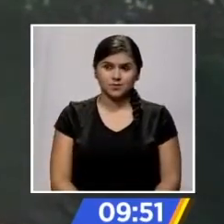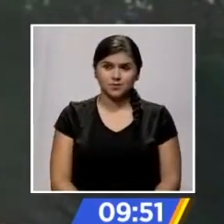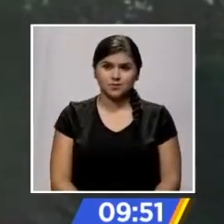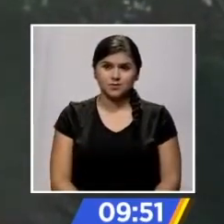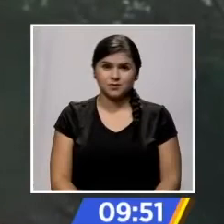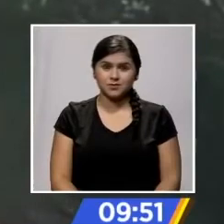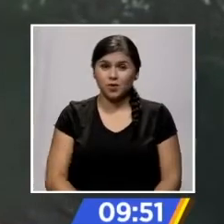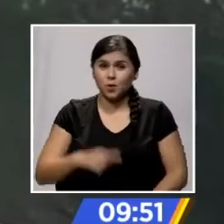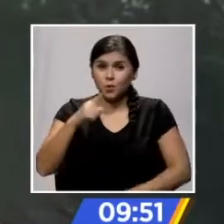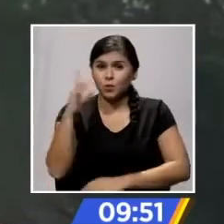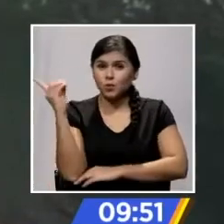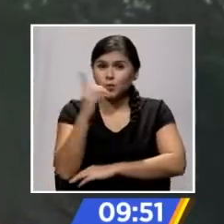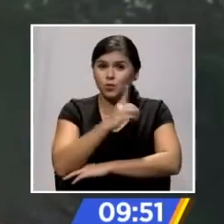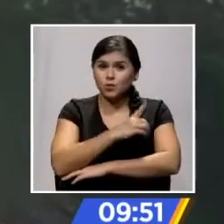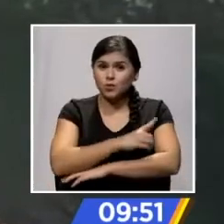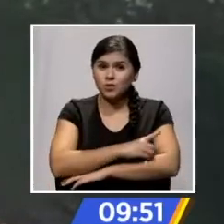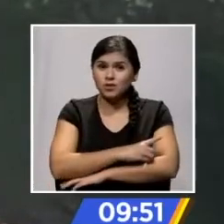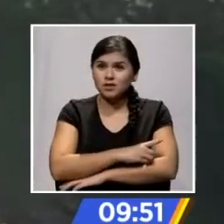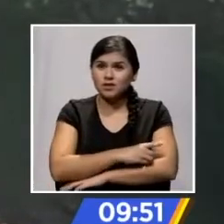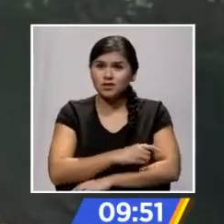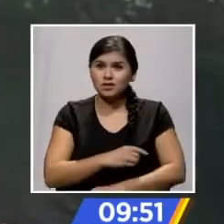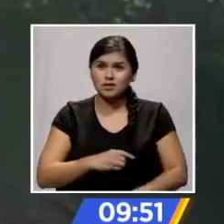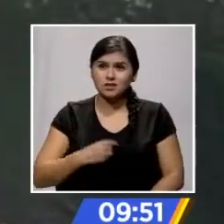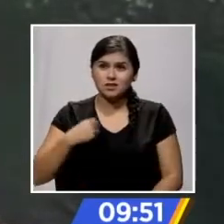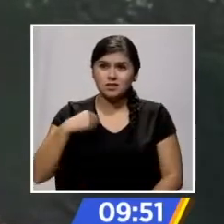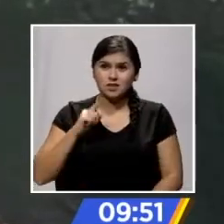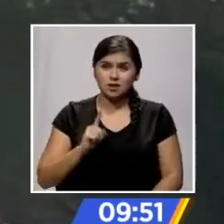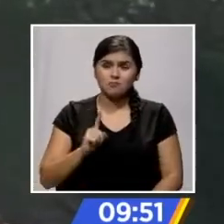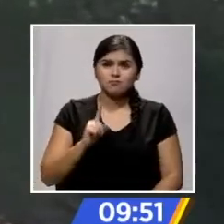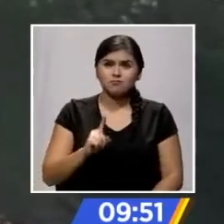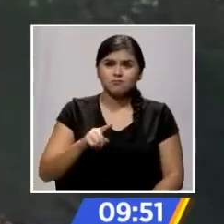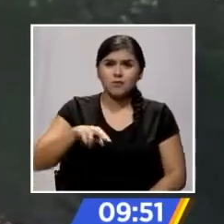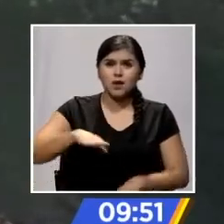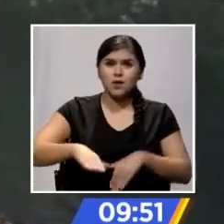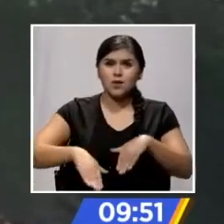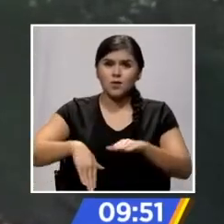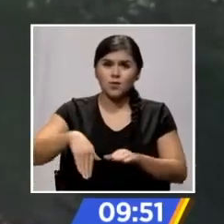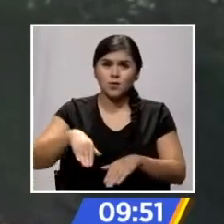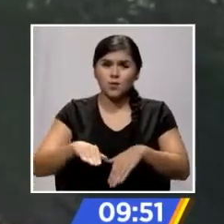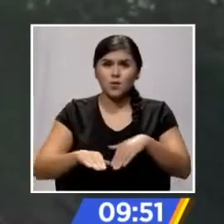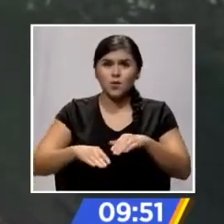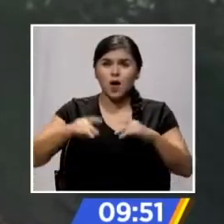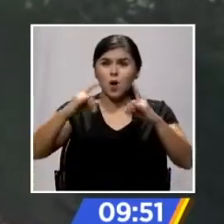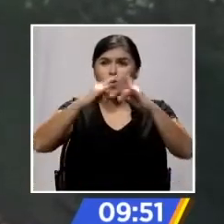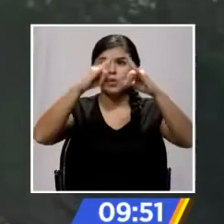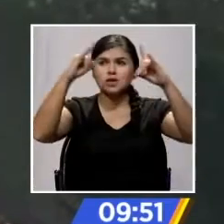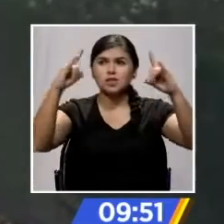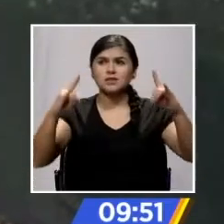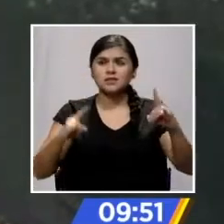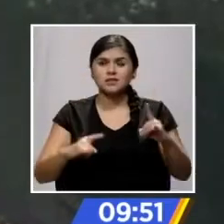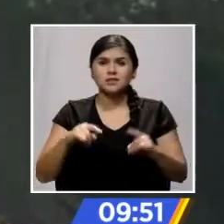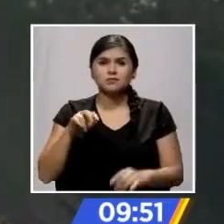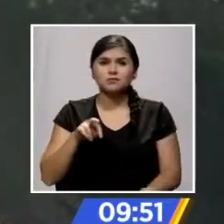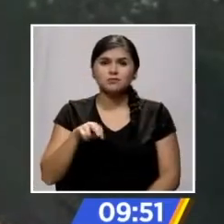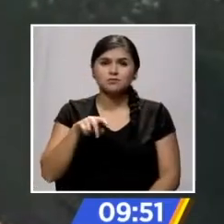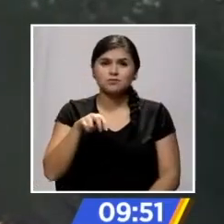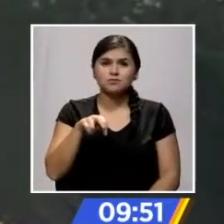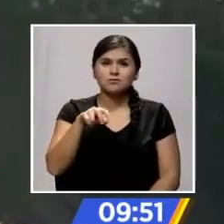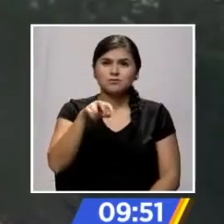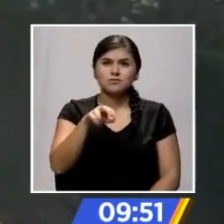Un día, ella corrió con sus pies al castillo. Los mejor no